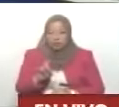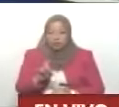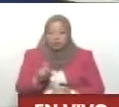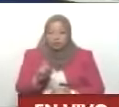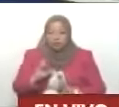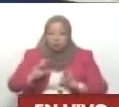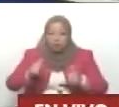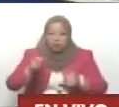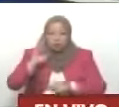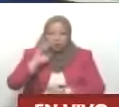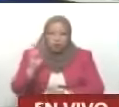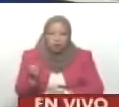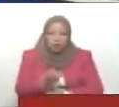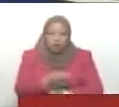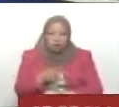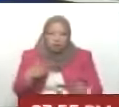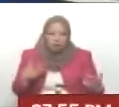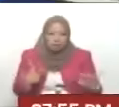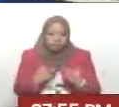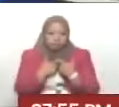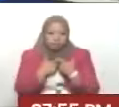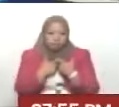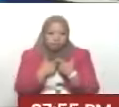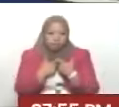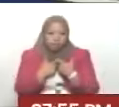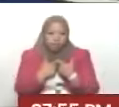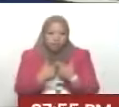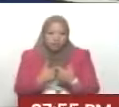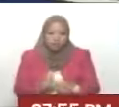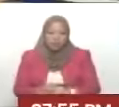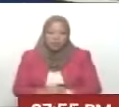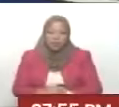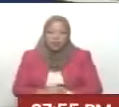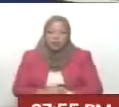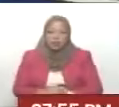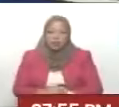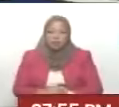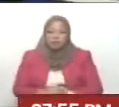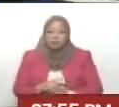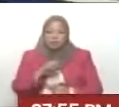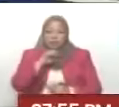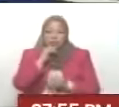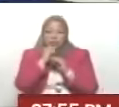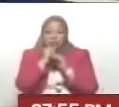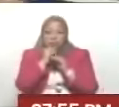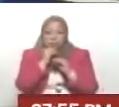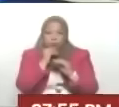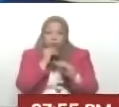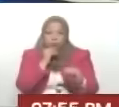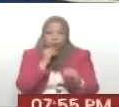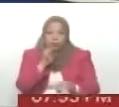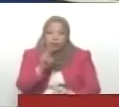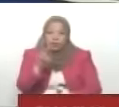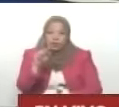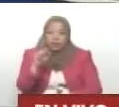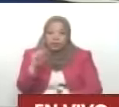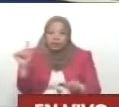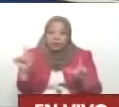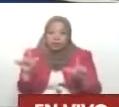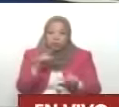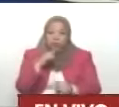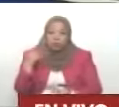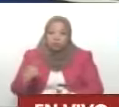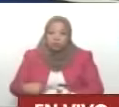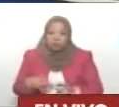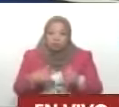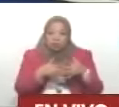Ucrania, banearon, vetaron absolutamente a RT y a Sputnik en Europa y Estados